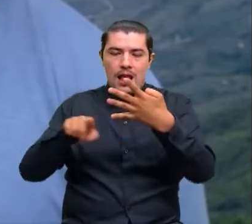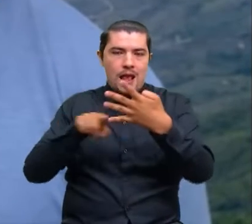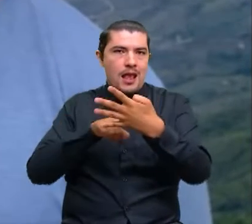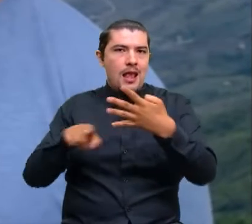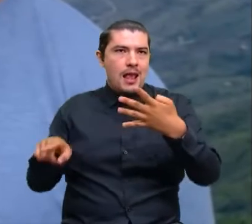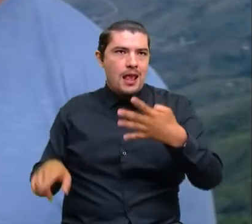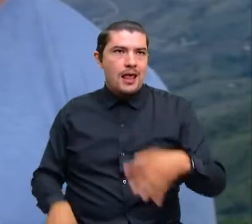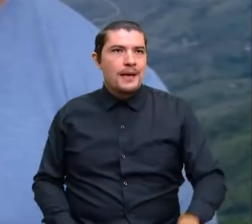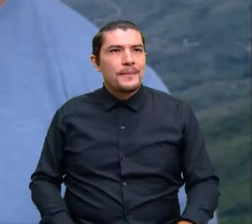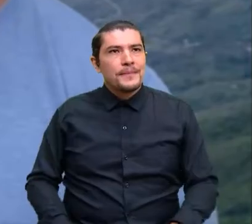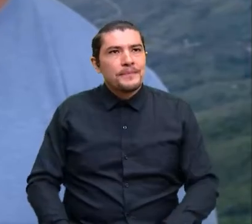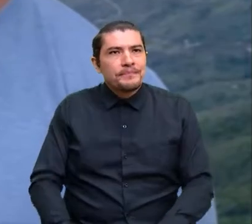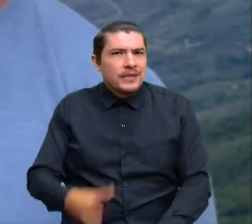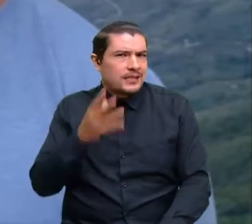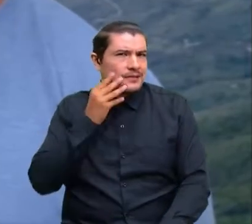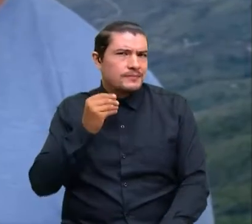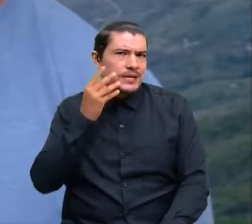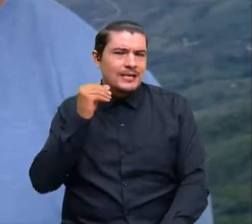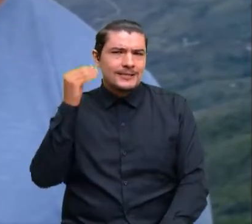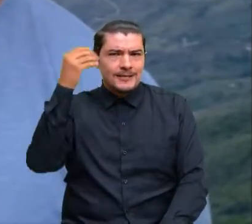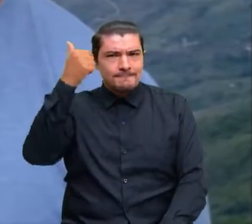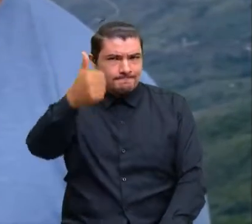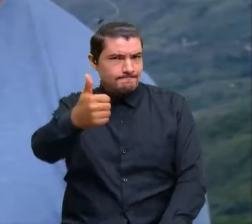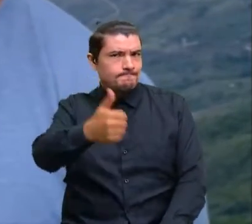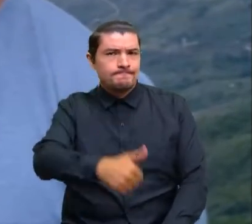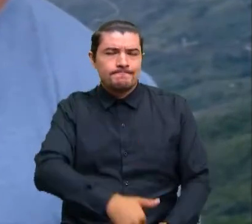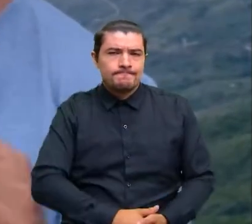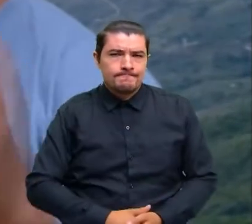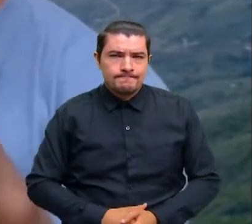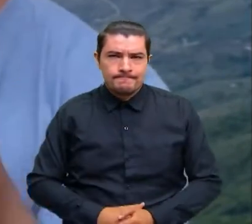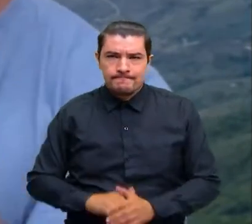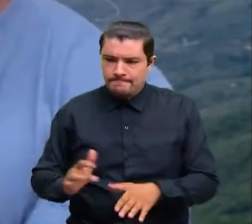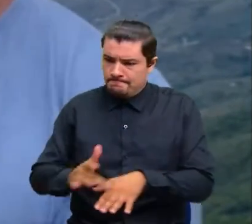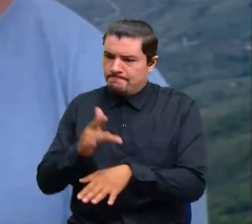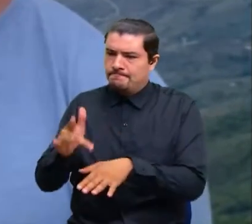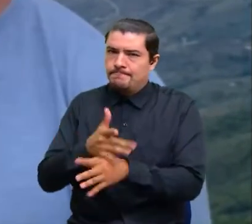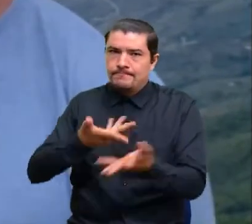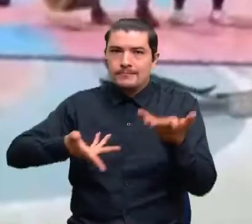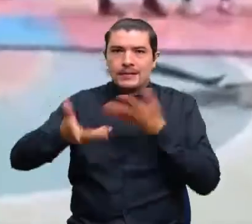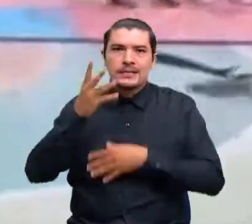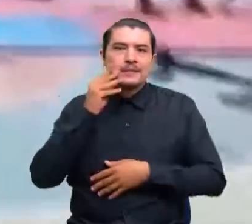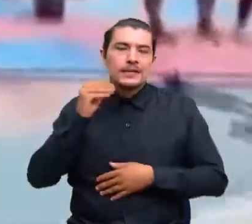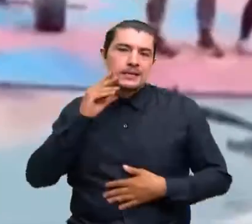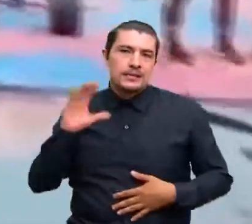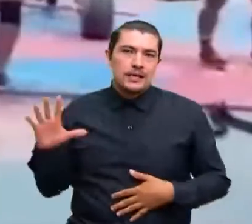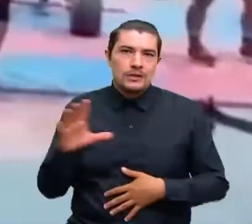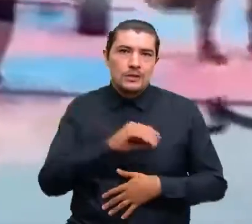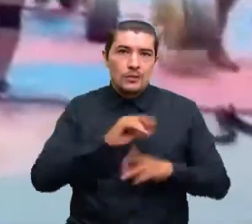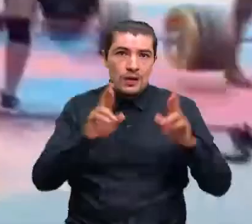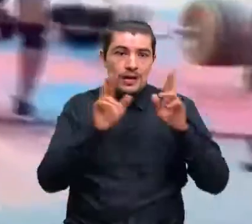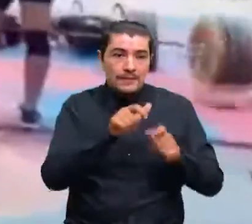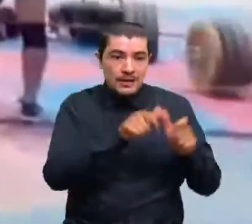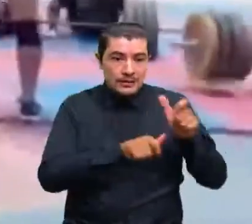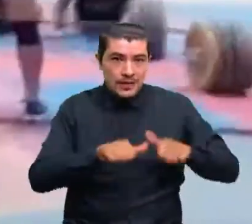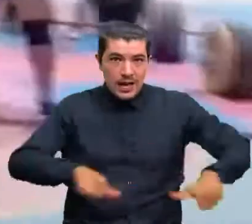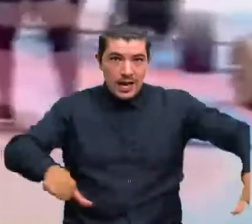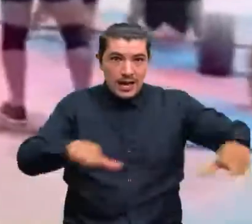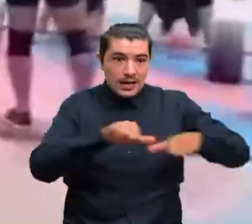Una anécdota muy buena, aumentando experiencia para todos. Se espera que los gimnasios